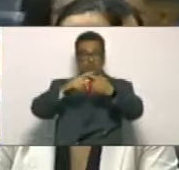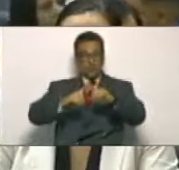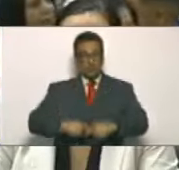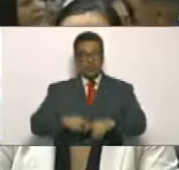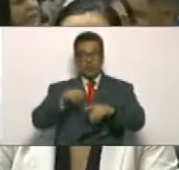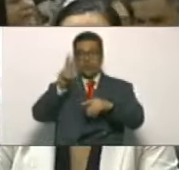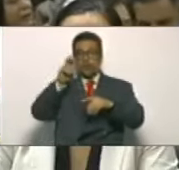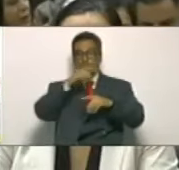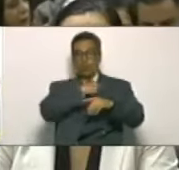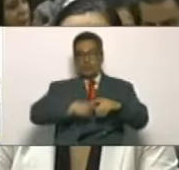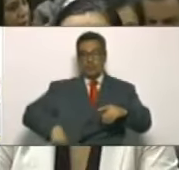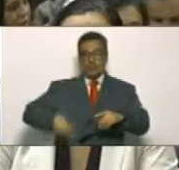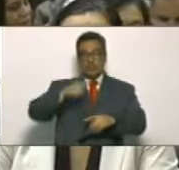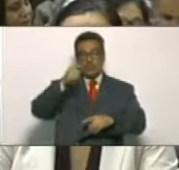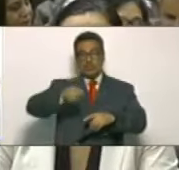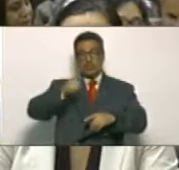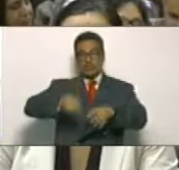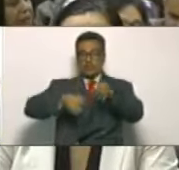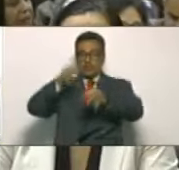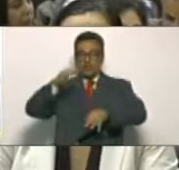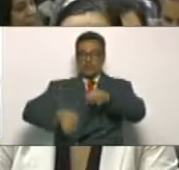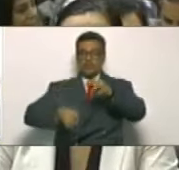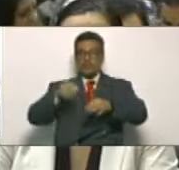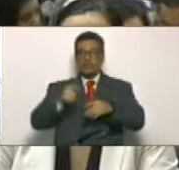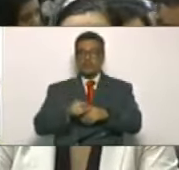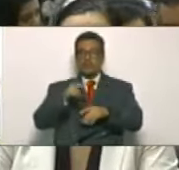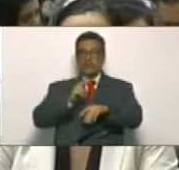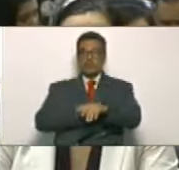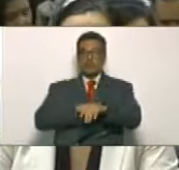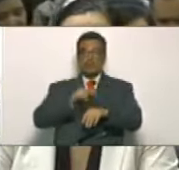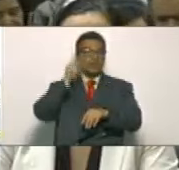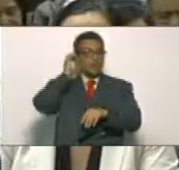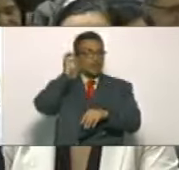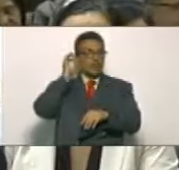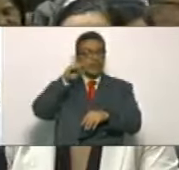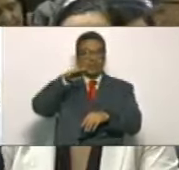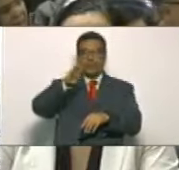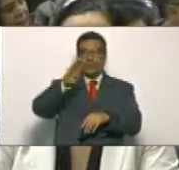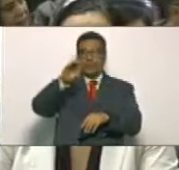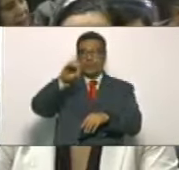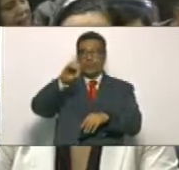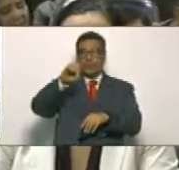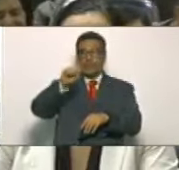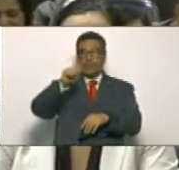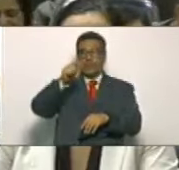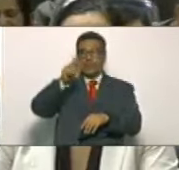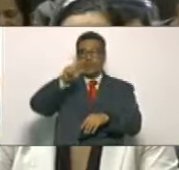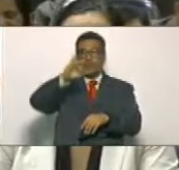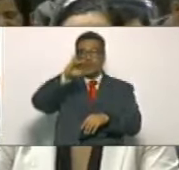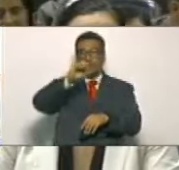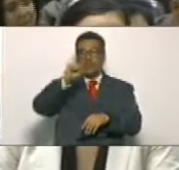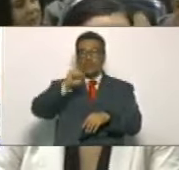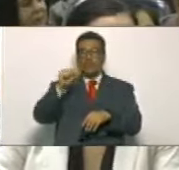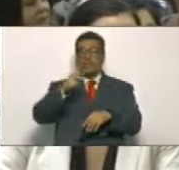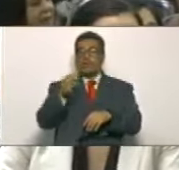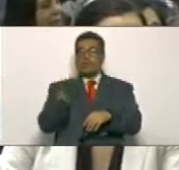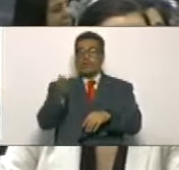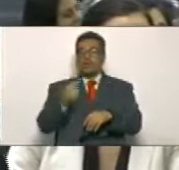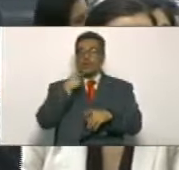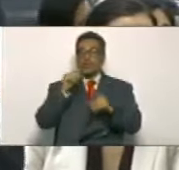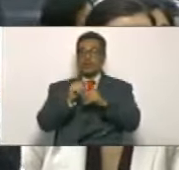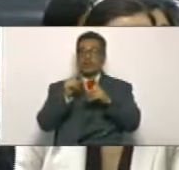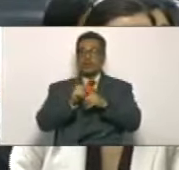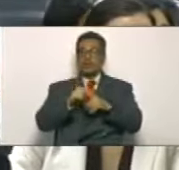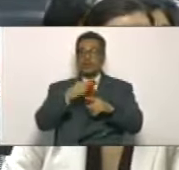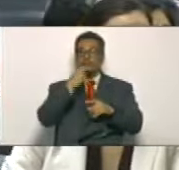nueva presidenta del Tribunal Supremo de Justicia, la doctora Beatriz Rodríguez, y un importante discurso del presidente